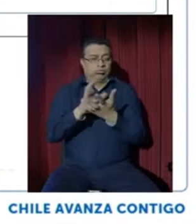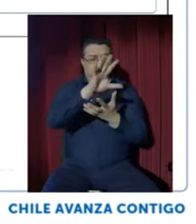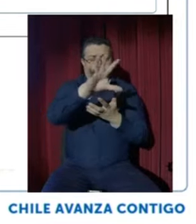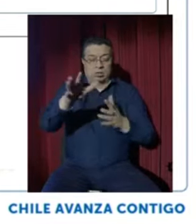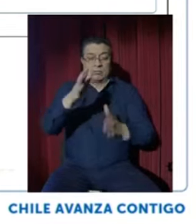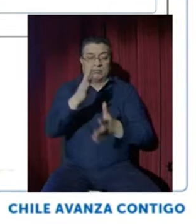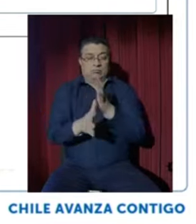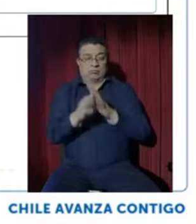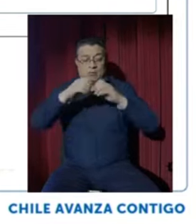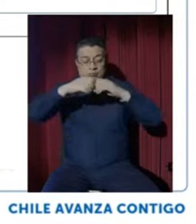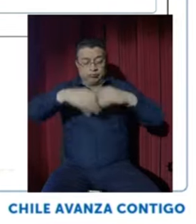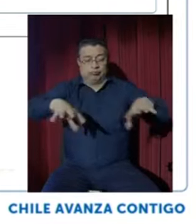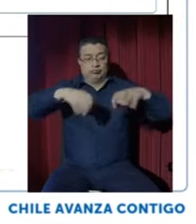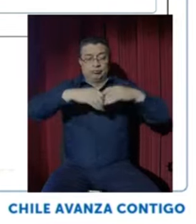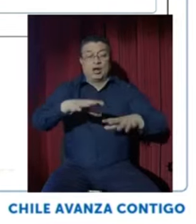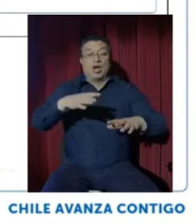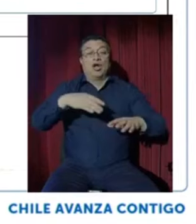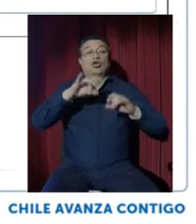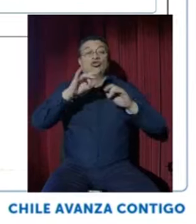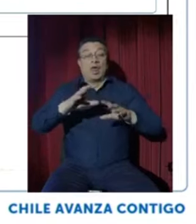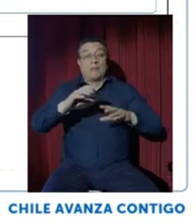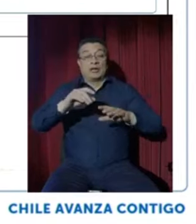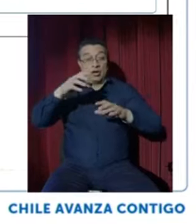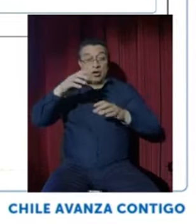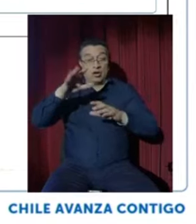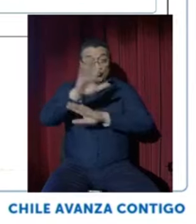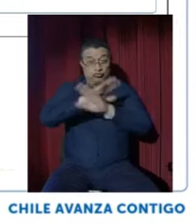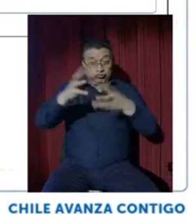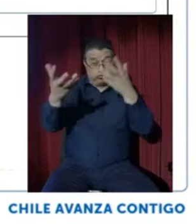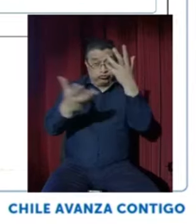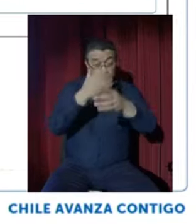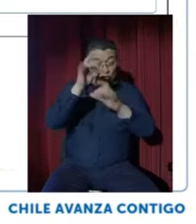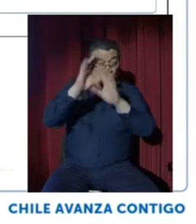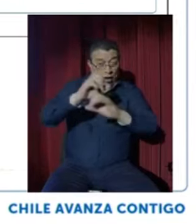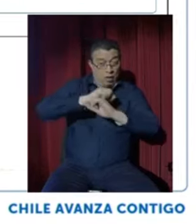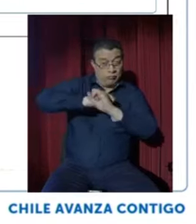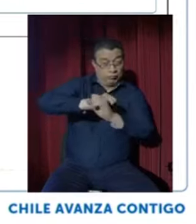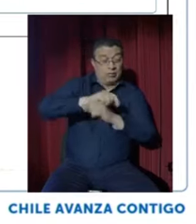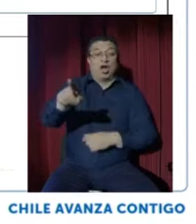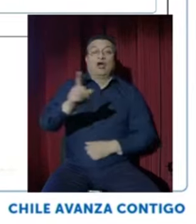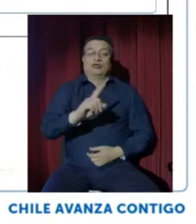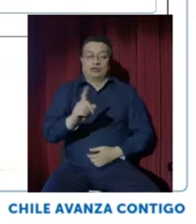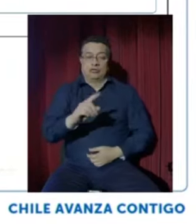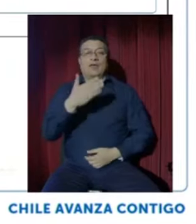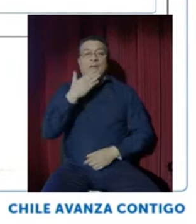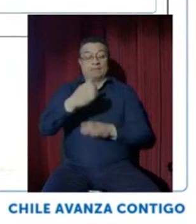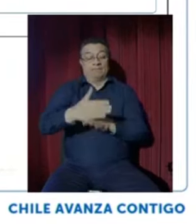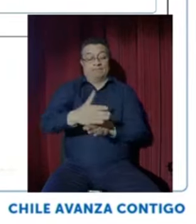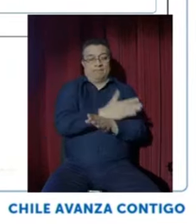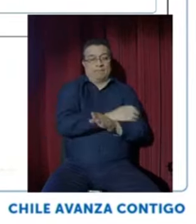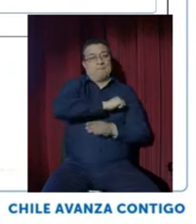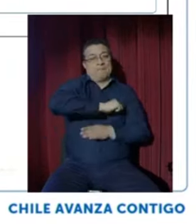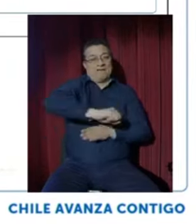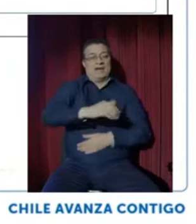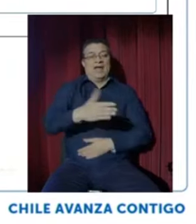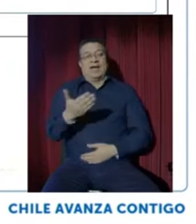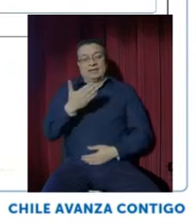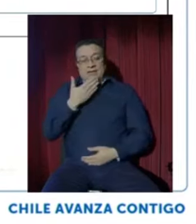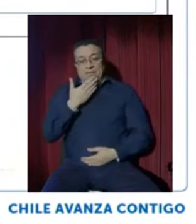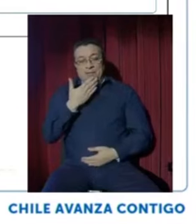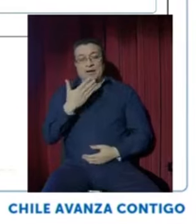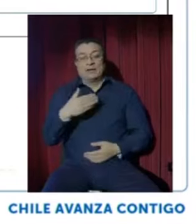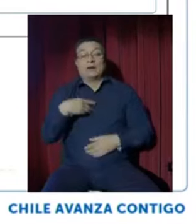solamente todo es combate sino que también es prevención y ahí la coordinación eh que tenemos con el sector privado por primera vez